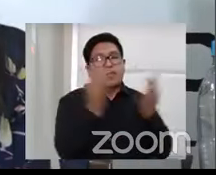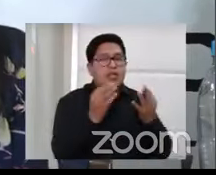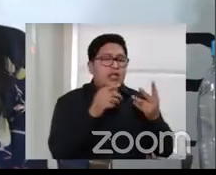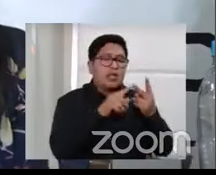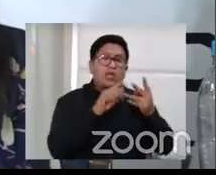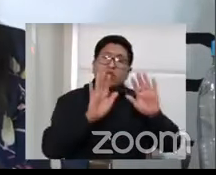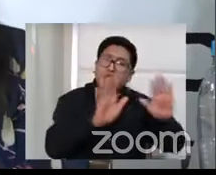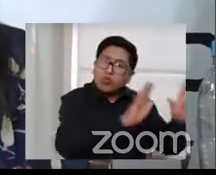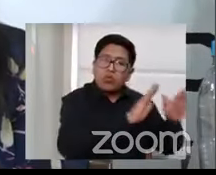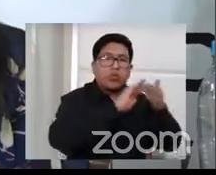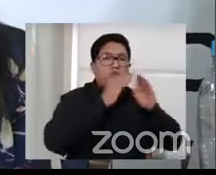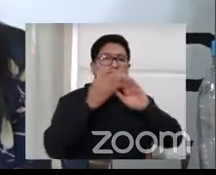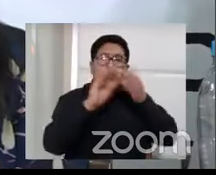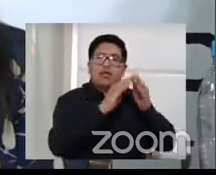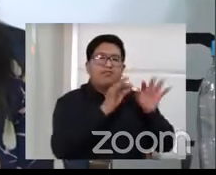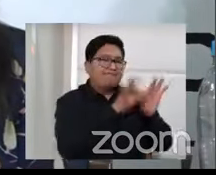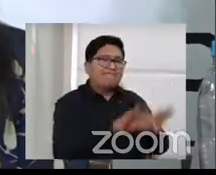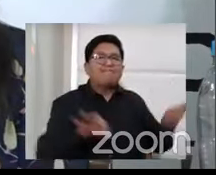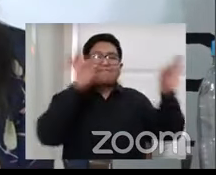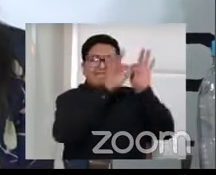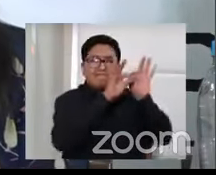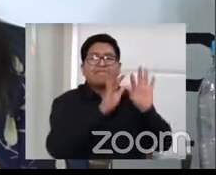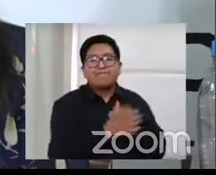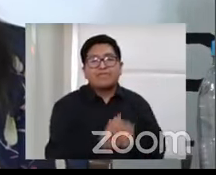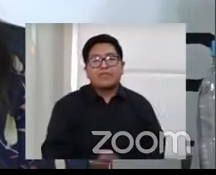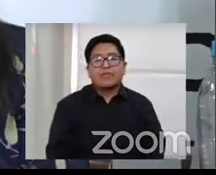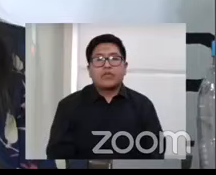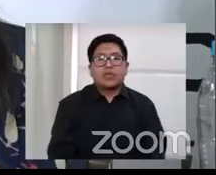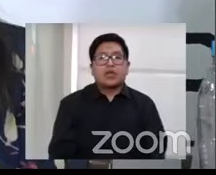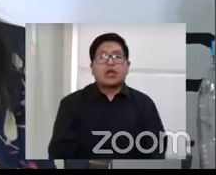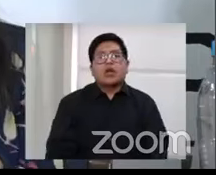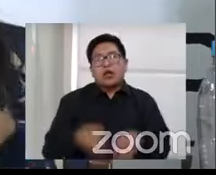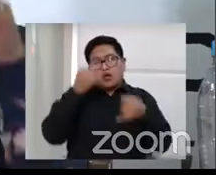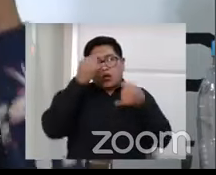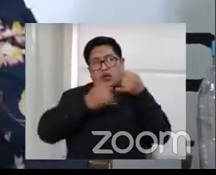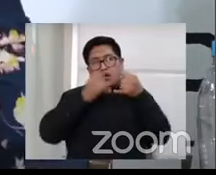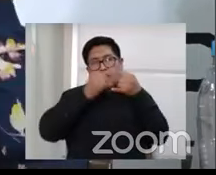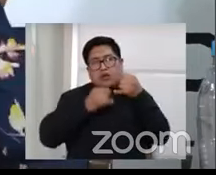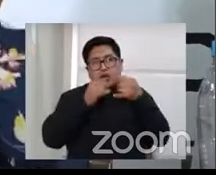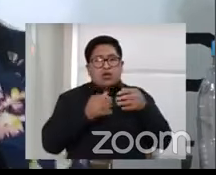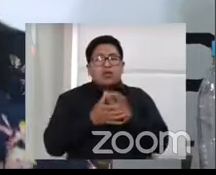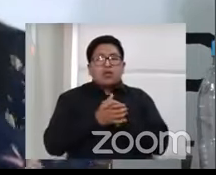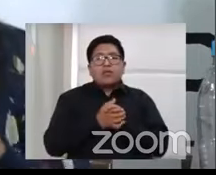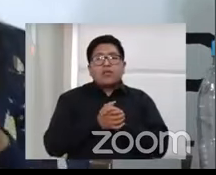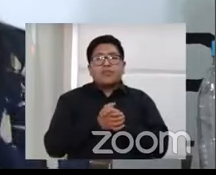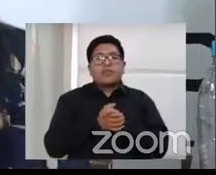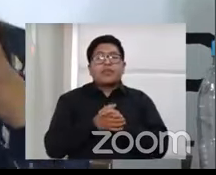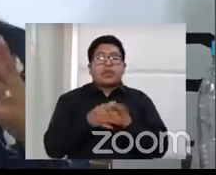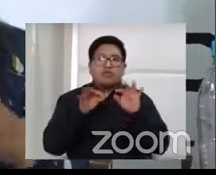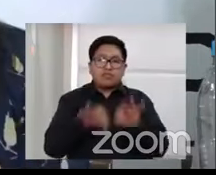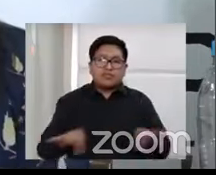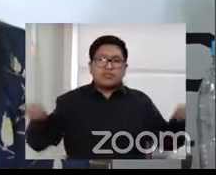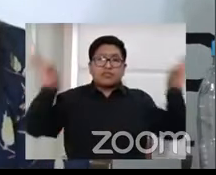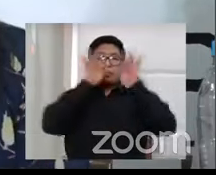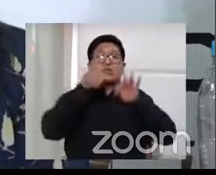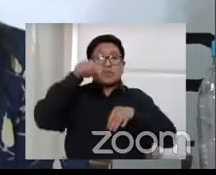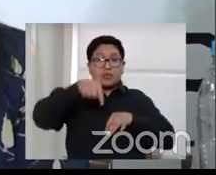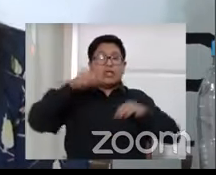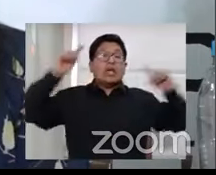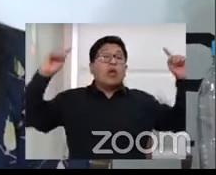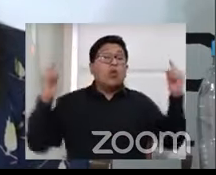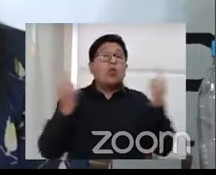comunidades y creo que eso es importante señalarlo y como último punto que también resaltó de este encuentro de esa